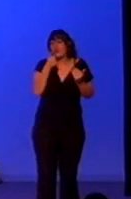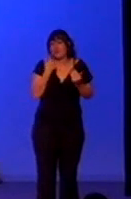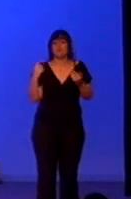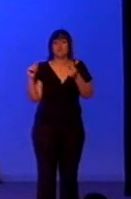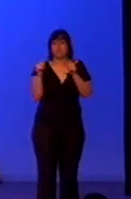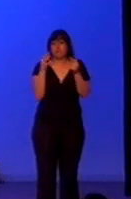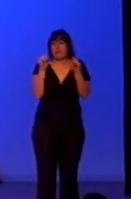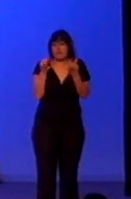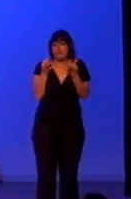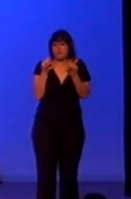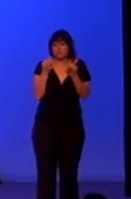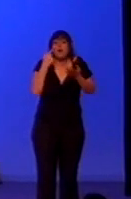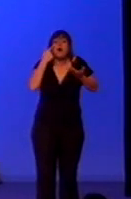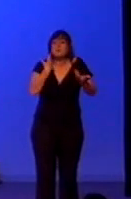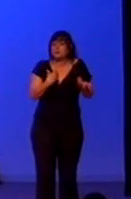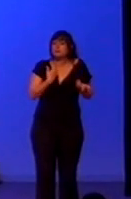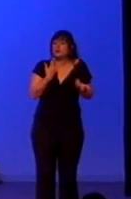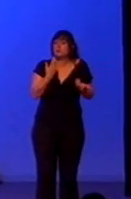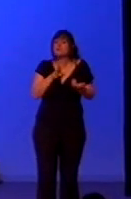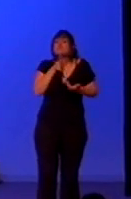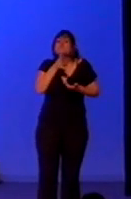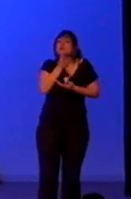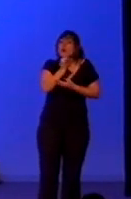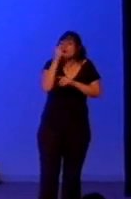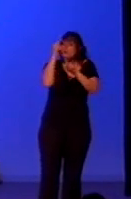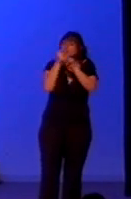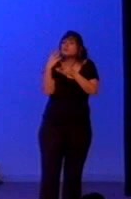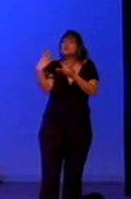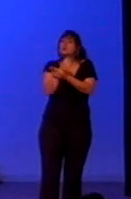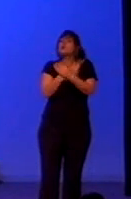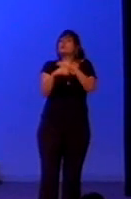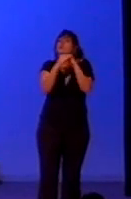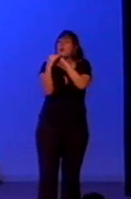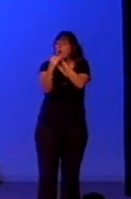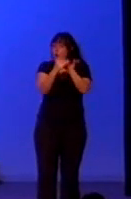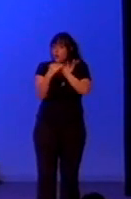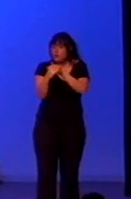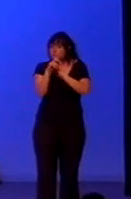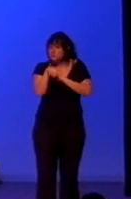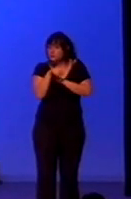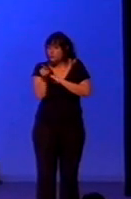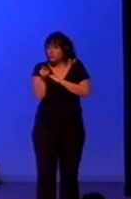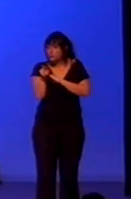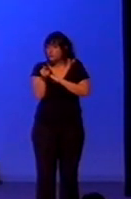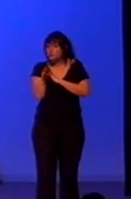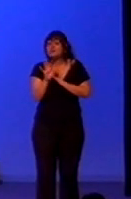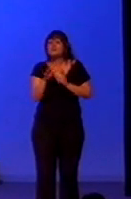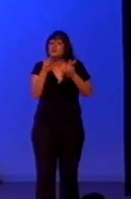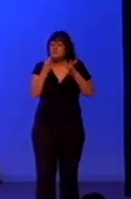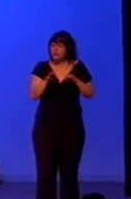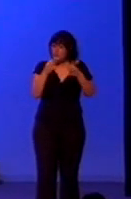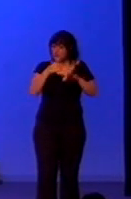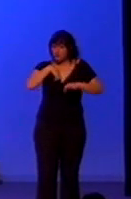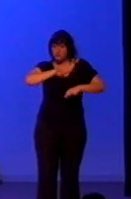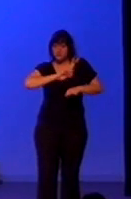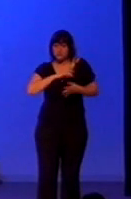si existen razones para que todos seamos tratados de manera igual y esto normalmente lo damos